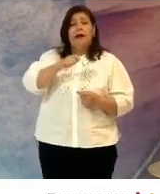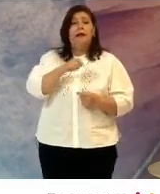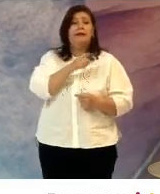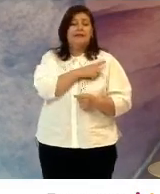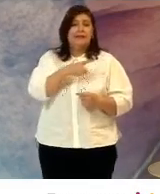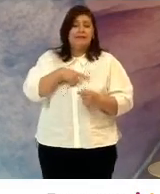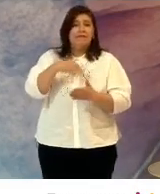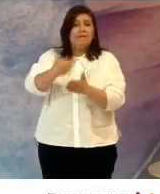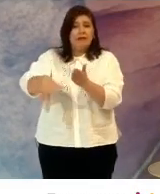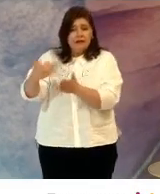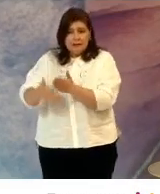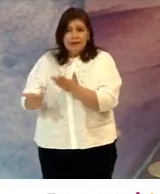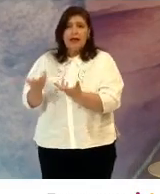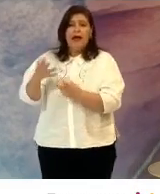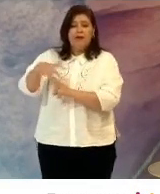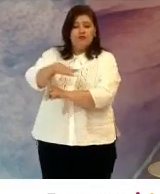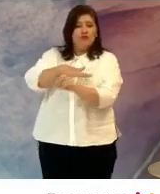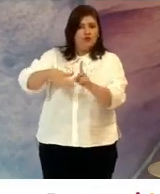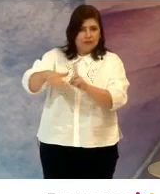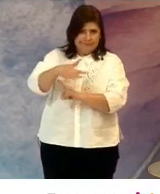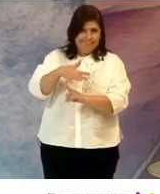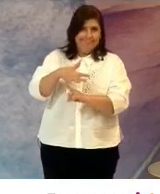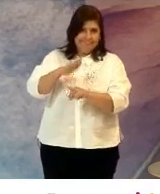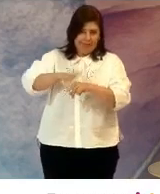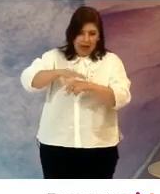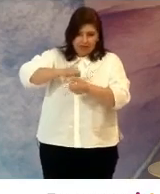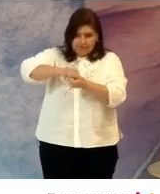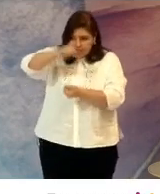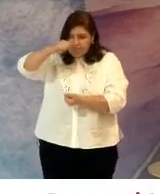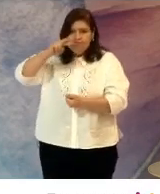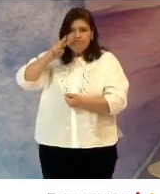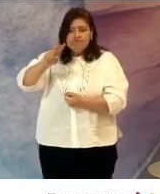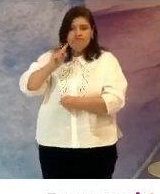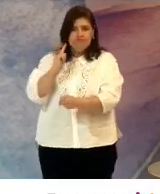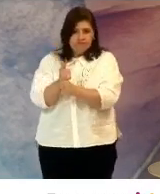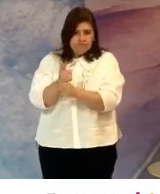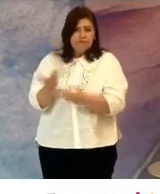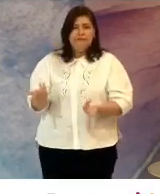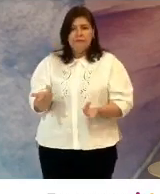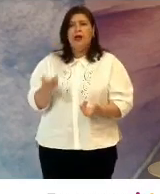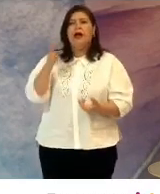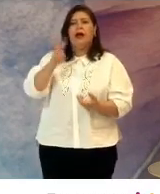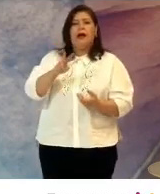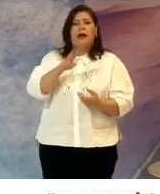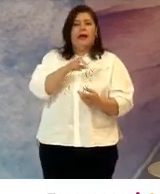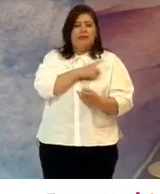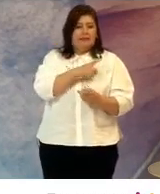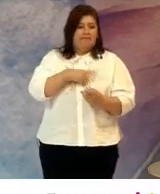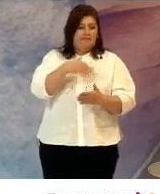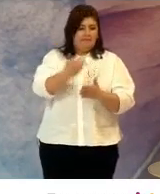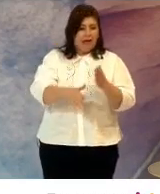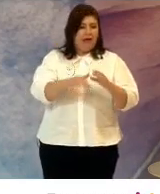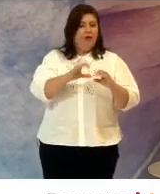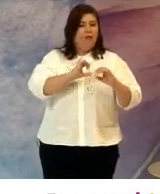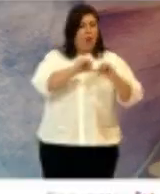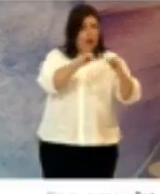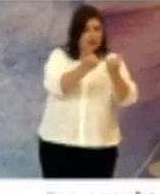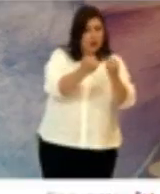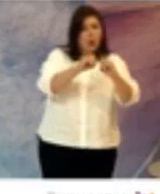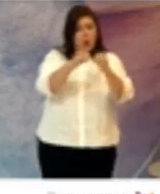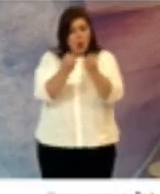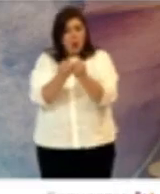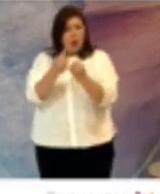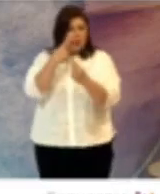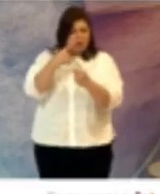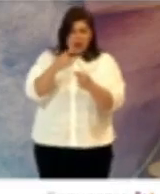falta de manera social. Entonces, nos falta a nivel organizativo mecanismos que nos